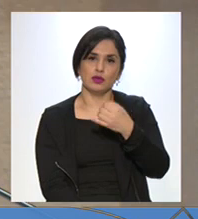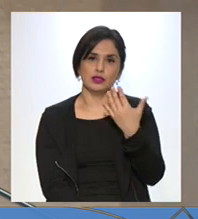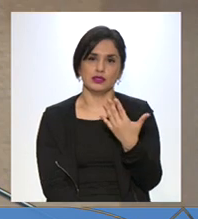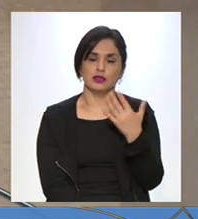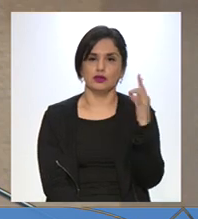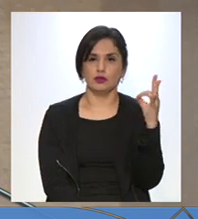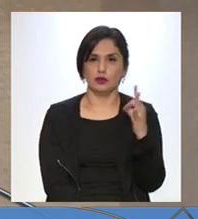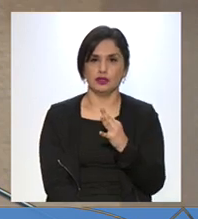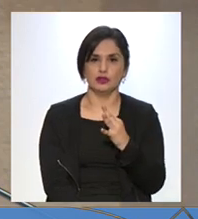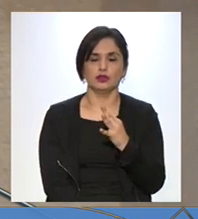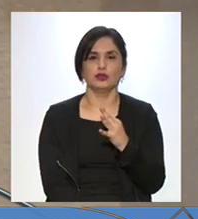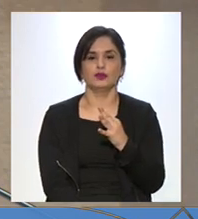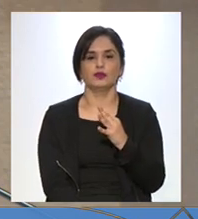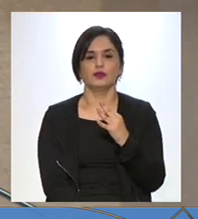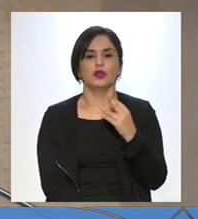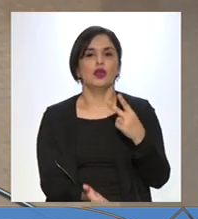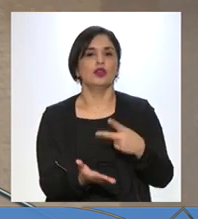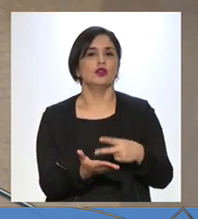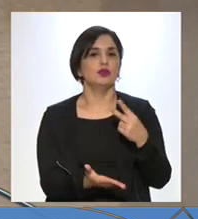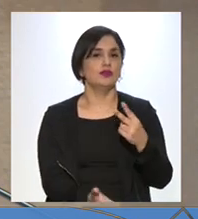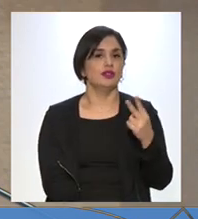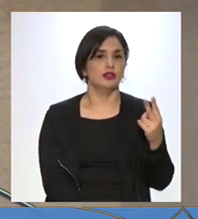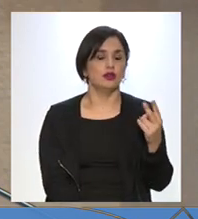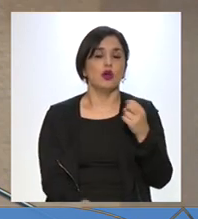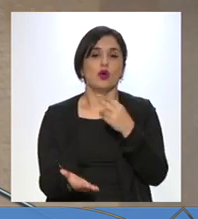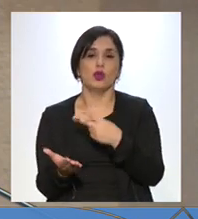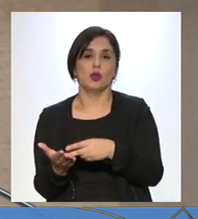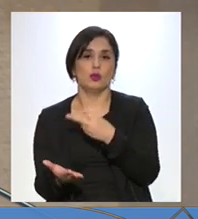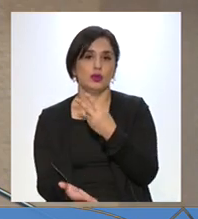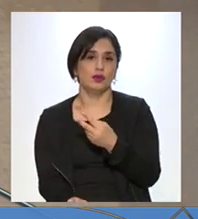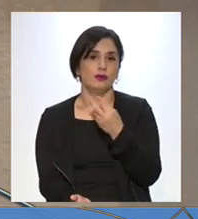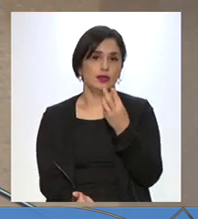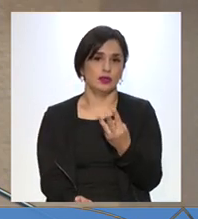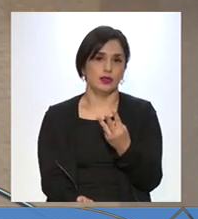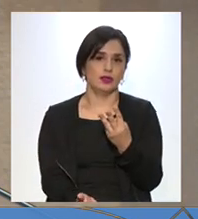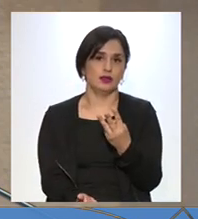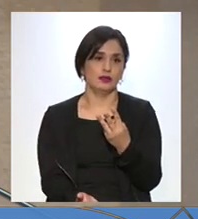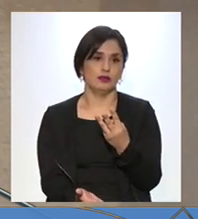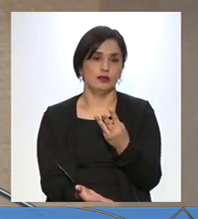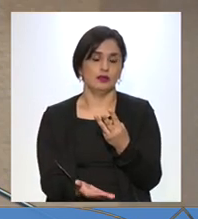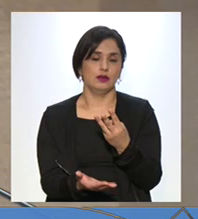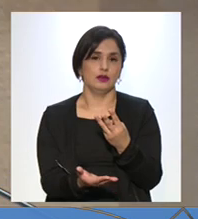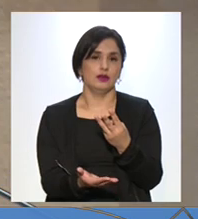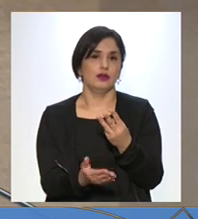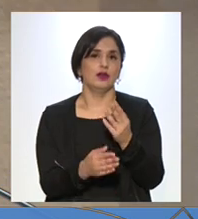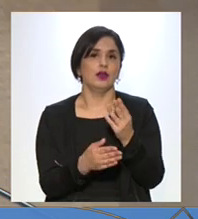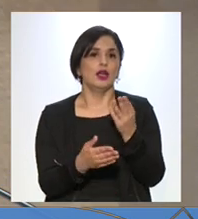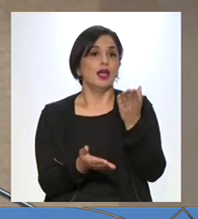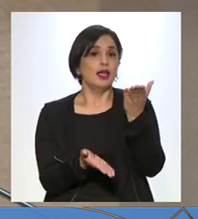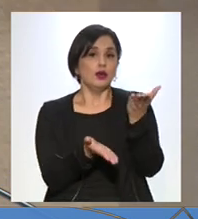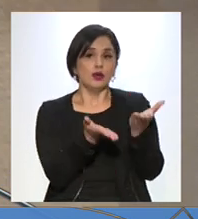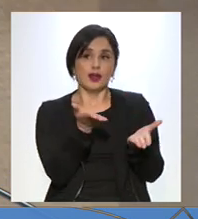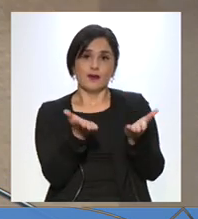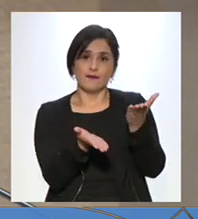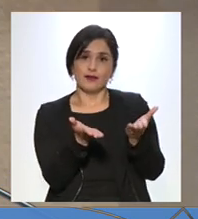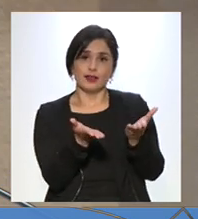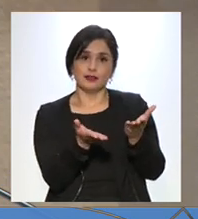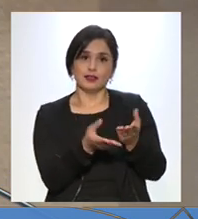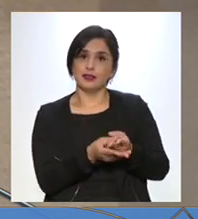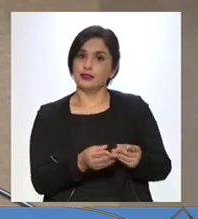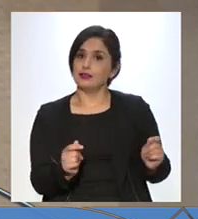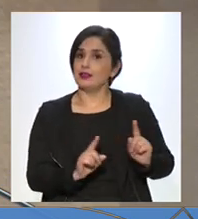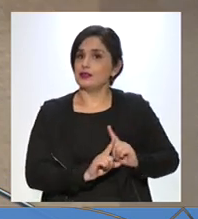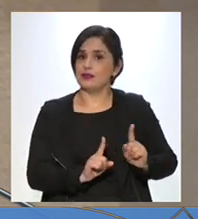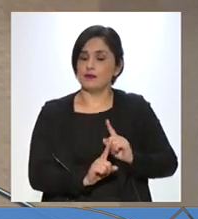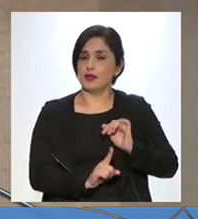en el periodo 2022-2023. En este resultado interactúan la muy elevada base de comparación, la extinción del IFE